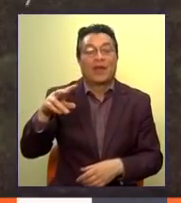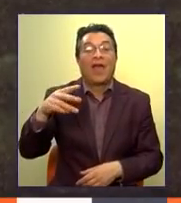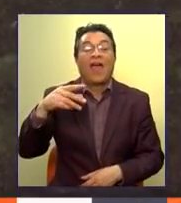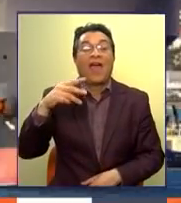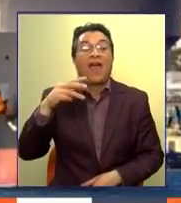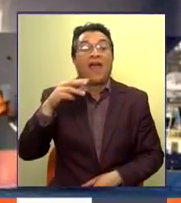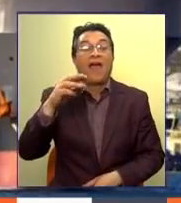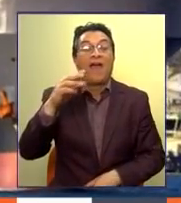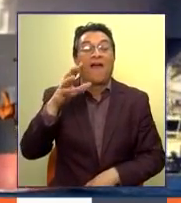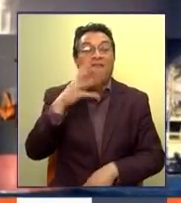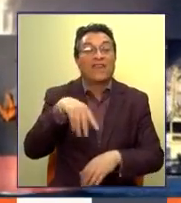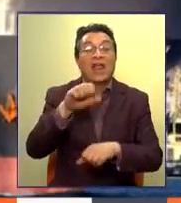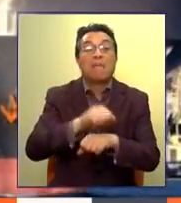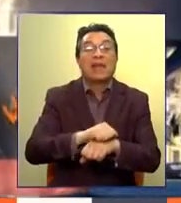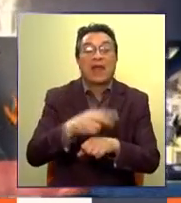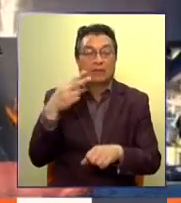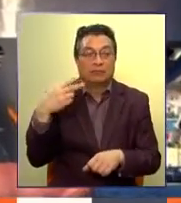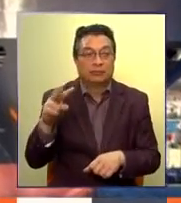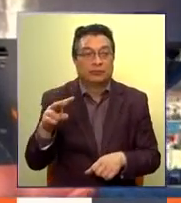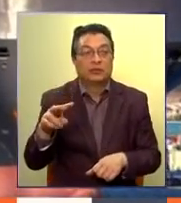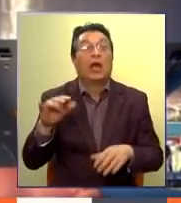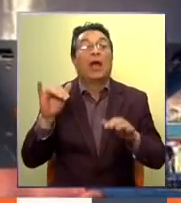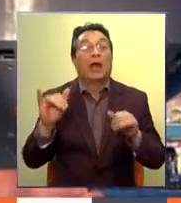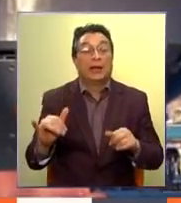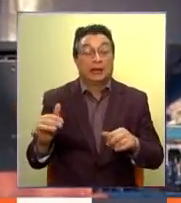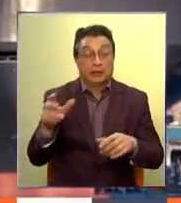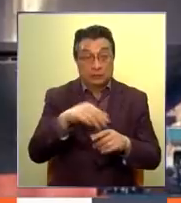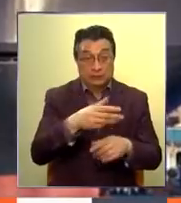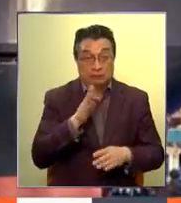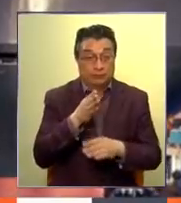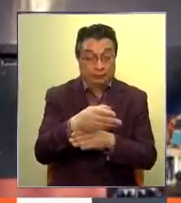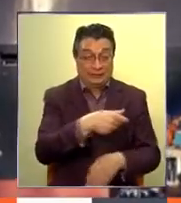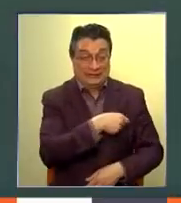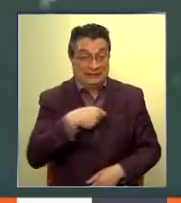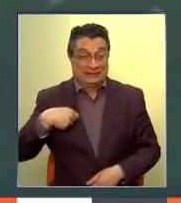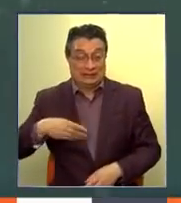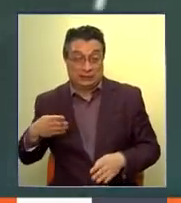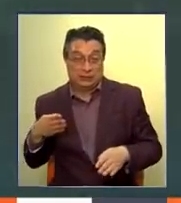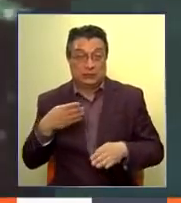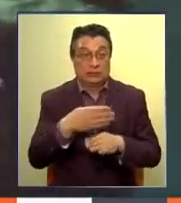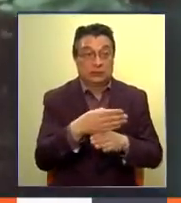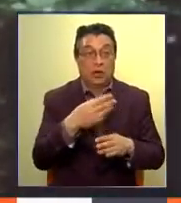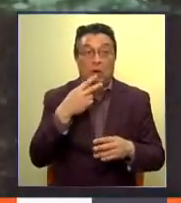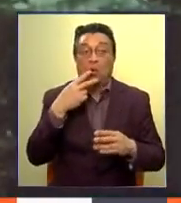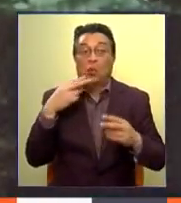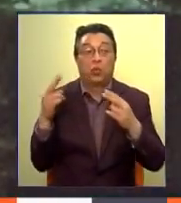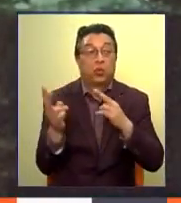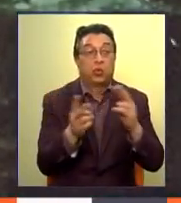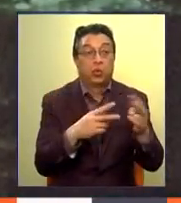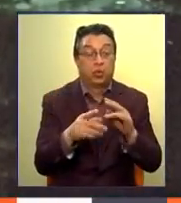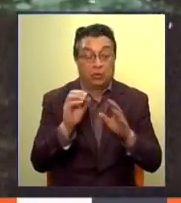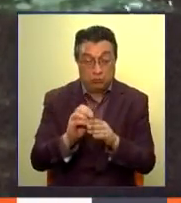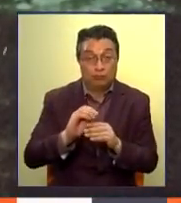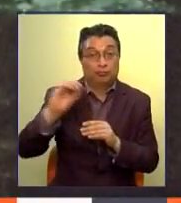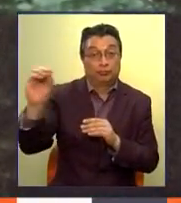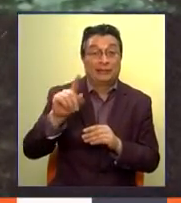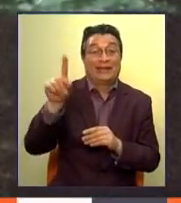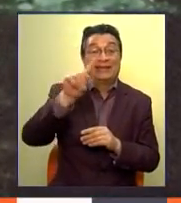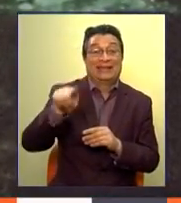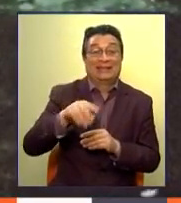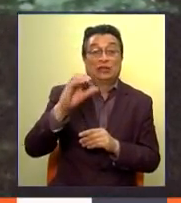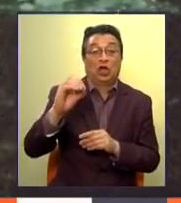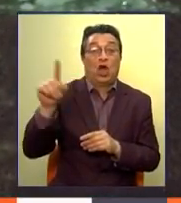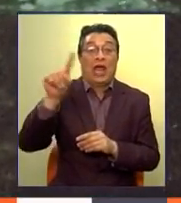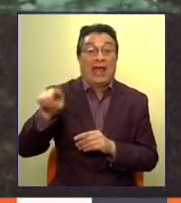6.000 vacas. Gulf Livestock One se dirigía a China cuando fue alcanzado por el tifón, por lo que emitió una señal de socorro el martes por la